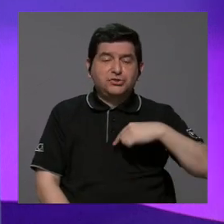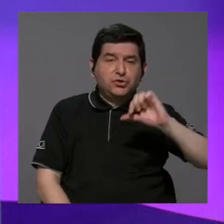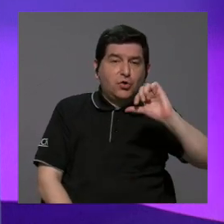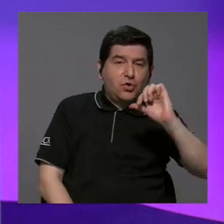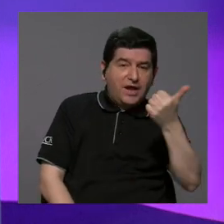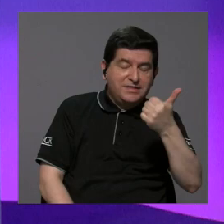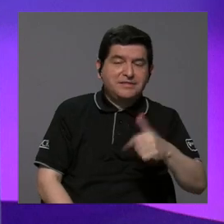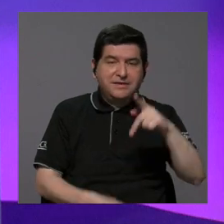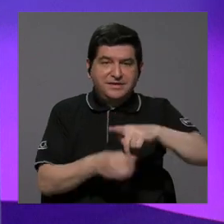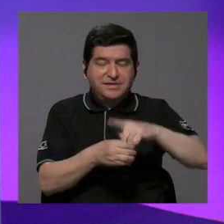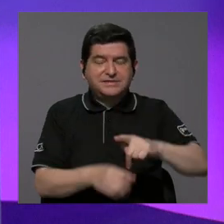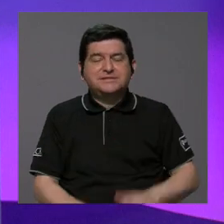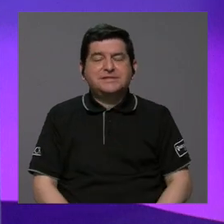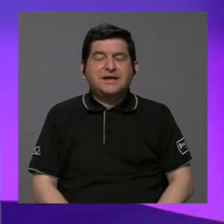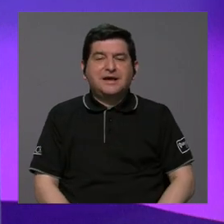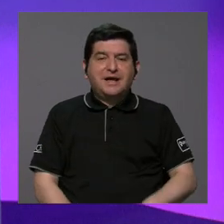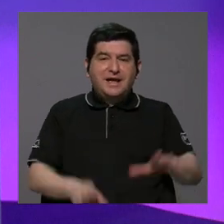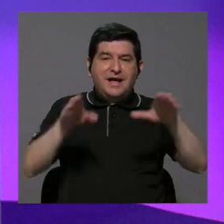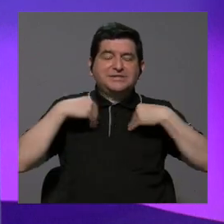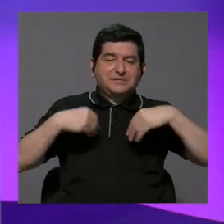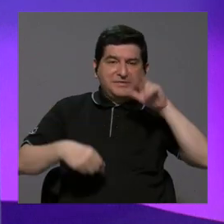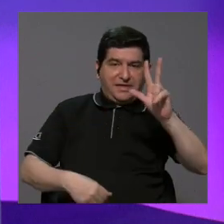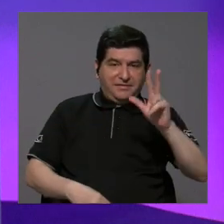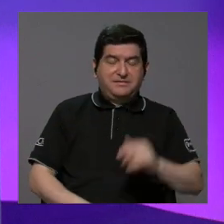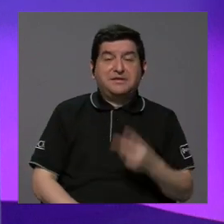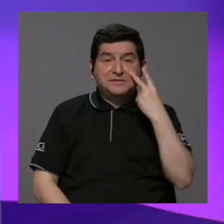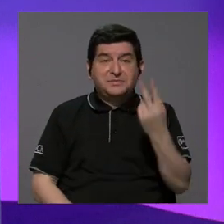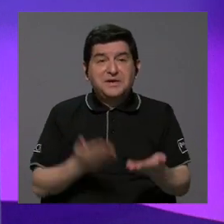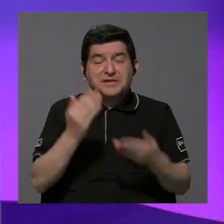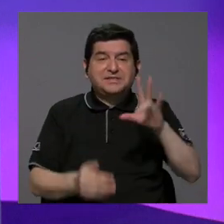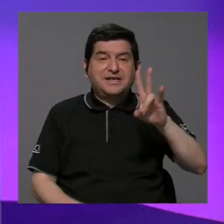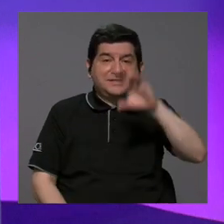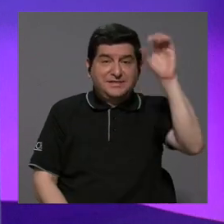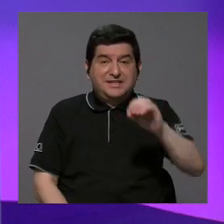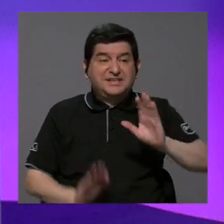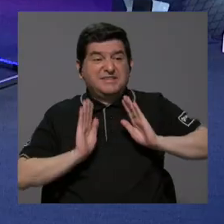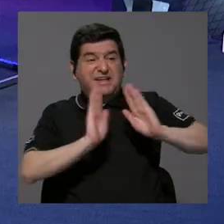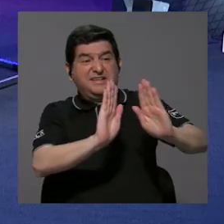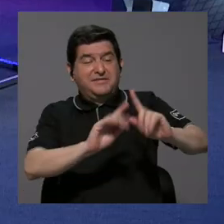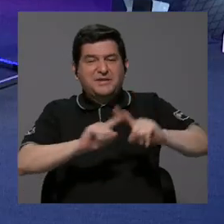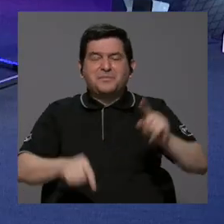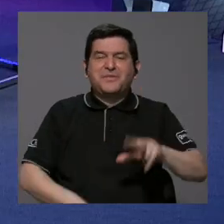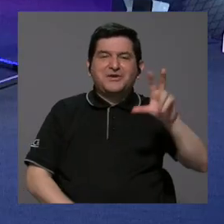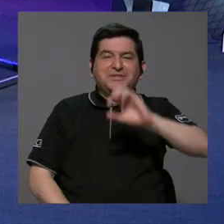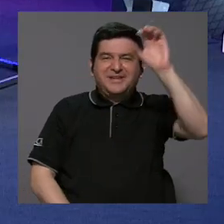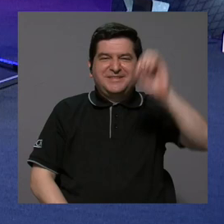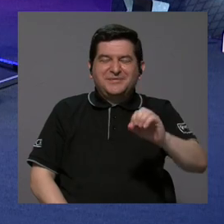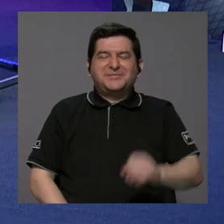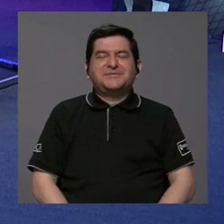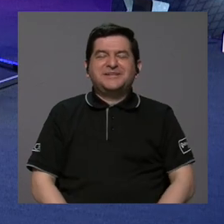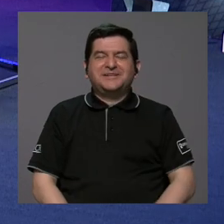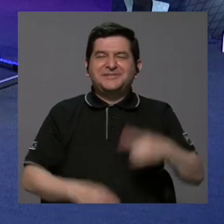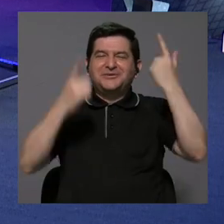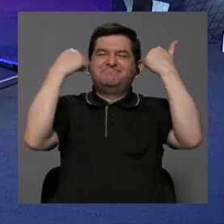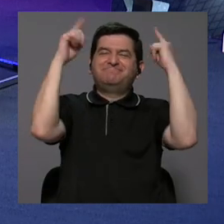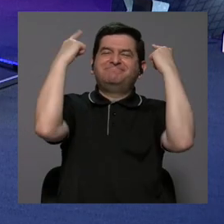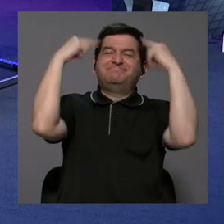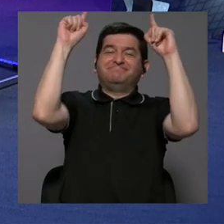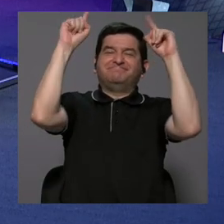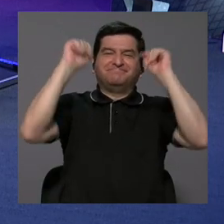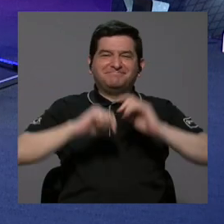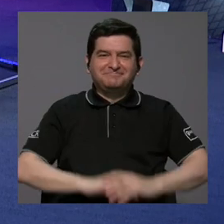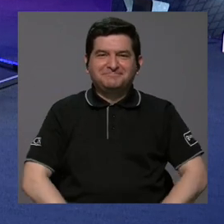me aceptaron en tres Así que podríamos verlo como un 70% rechazo pero realmente fue un 30% de éxito